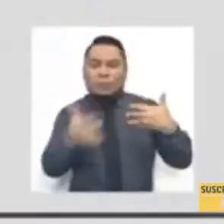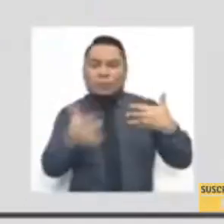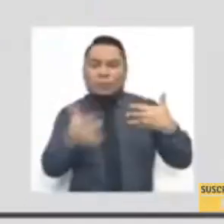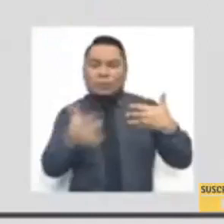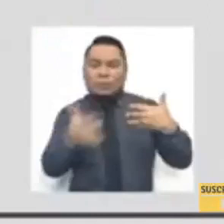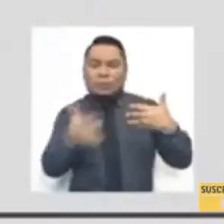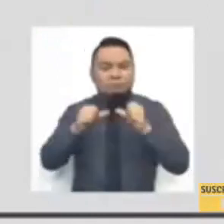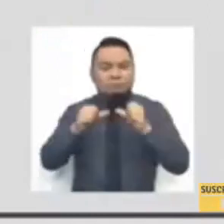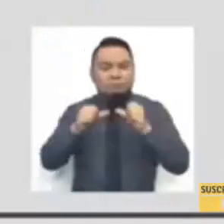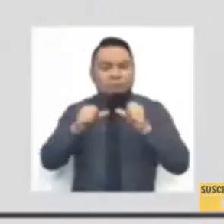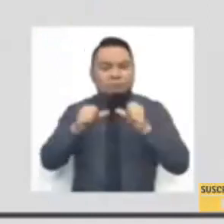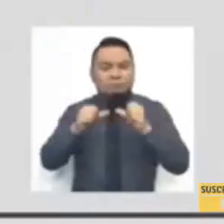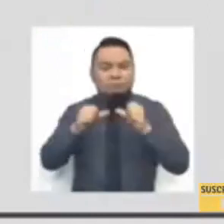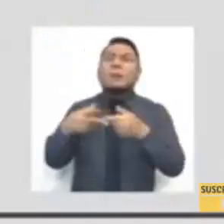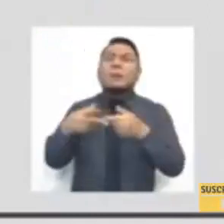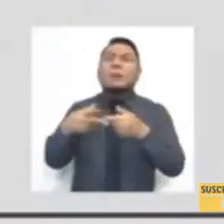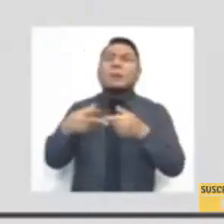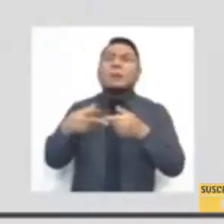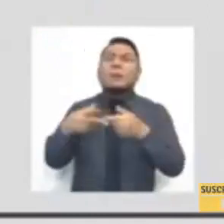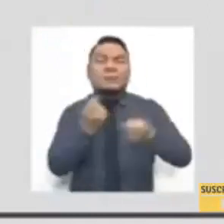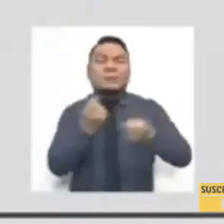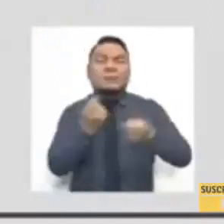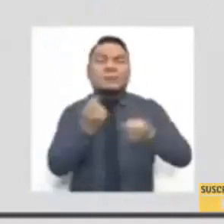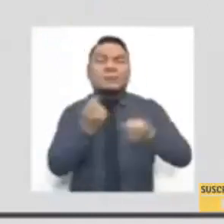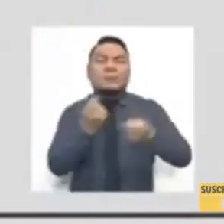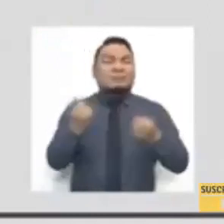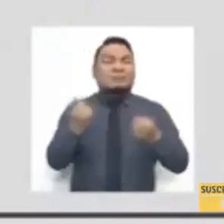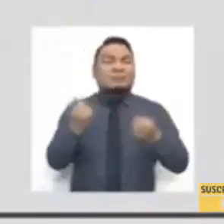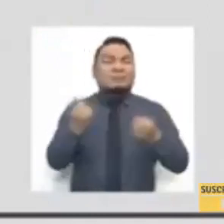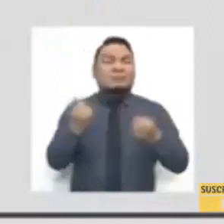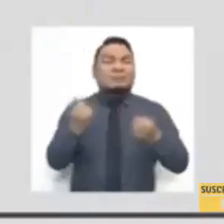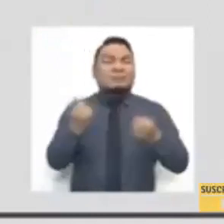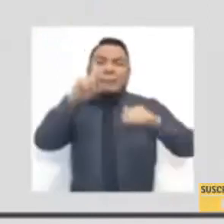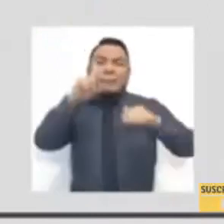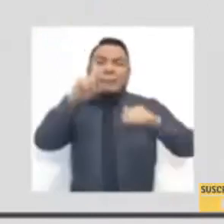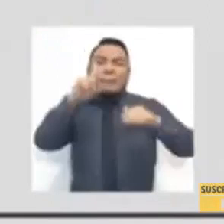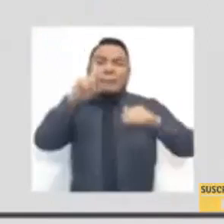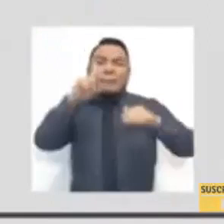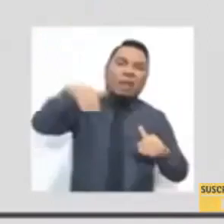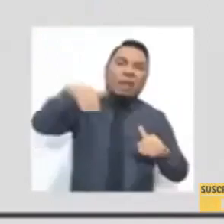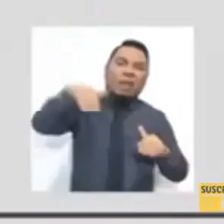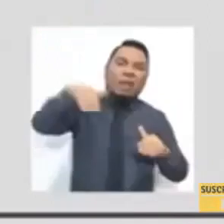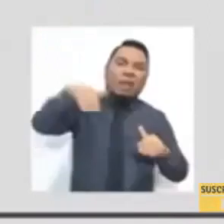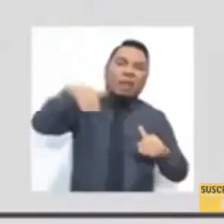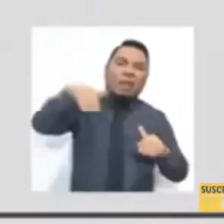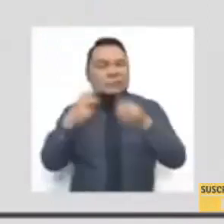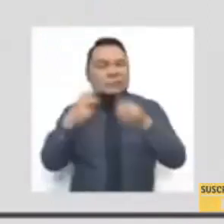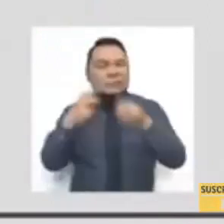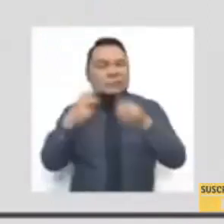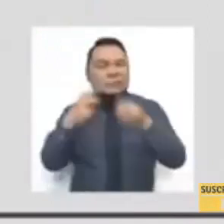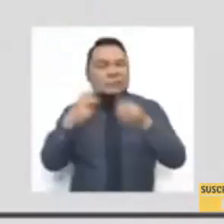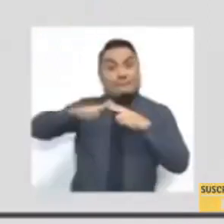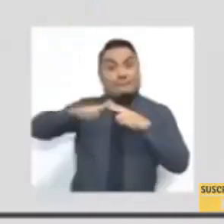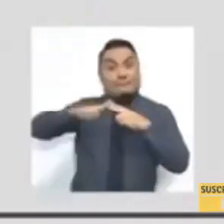constantes interrupciones de los gobiernos electos y mucha inestabilidad política, sobre todo en las primeras décadas de la